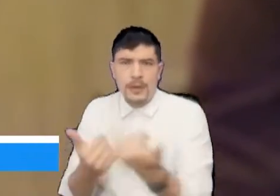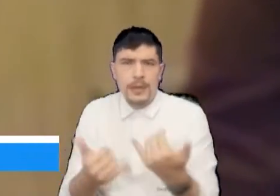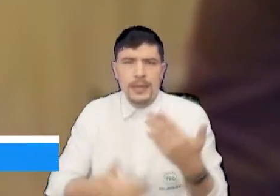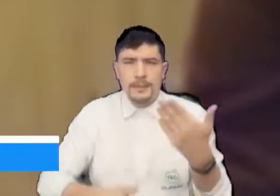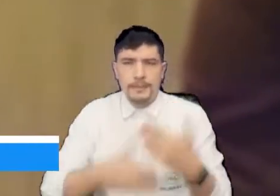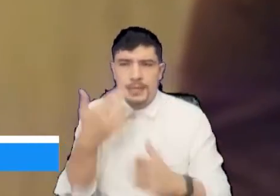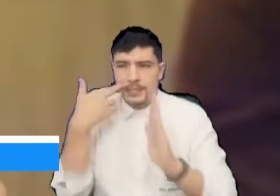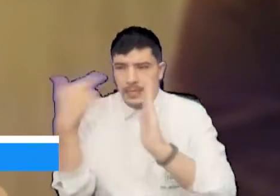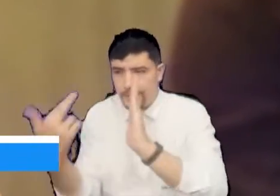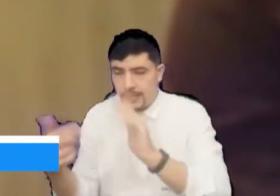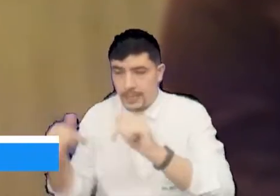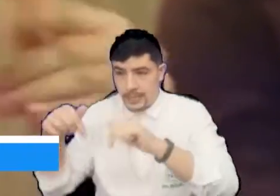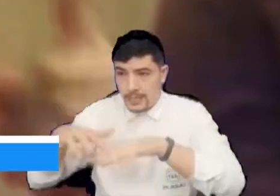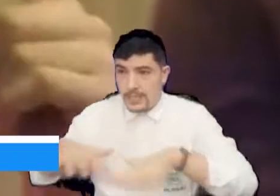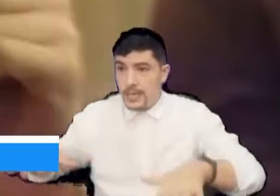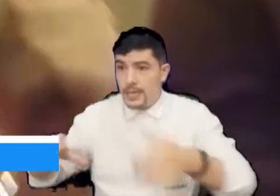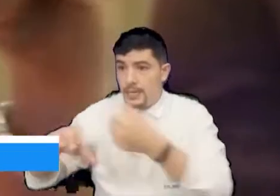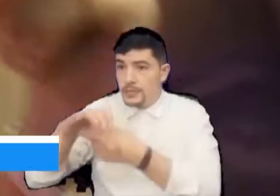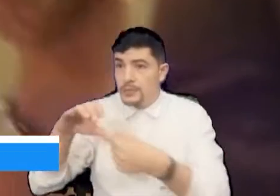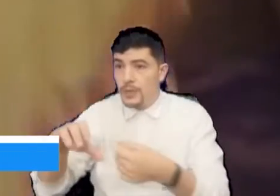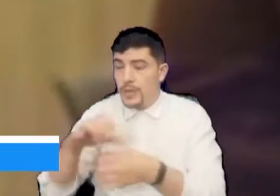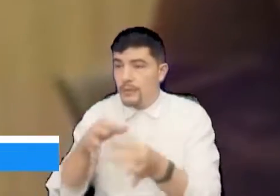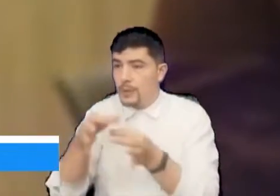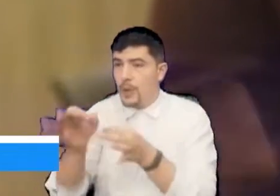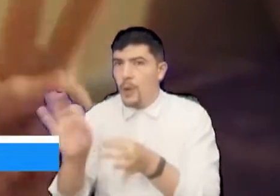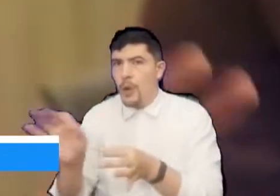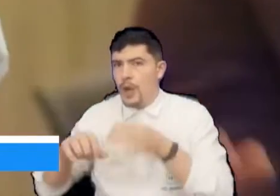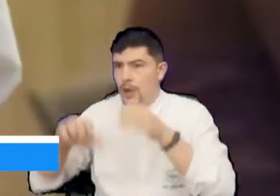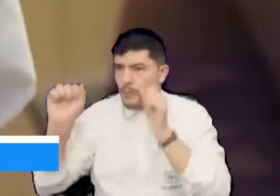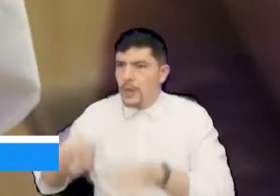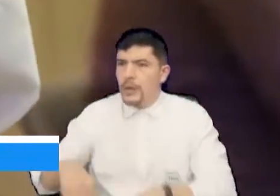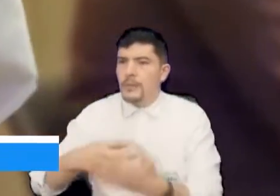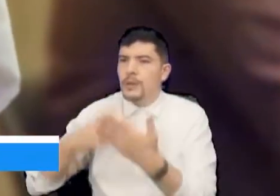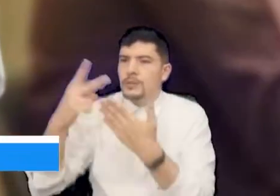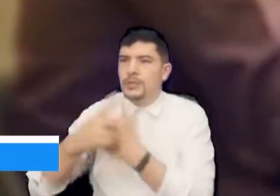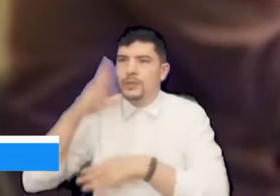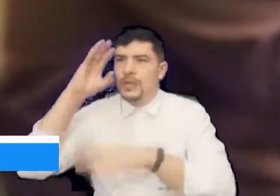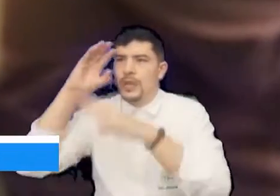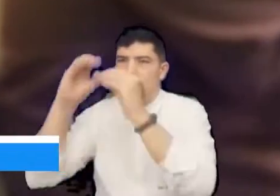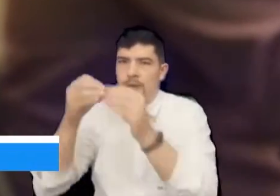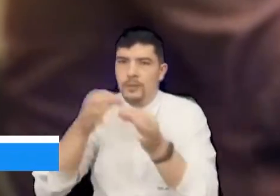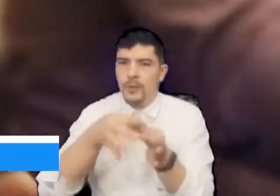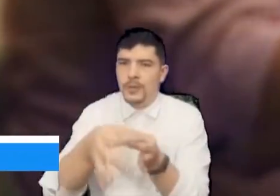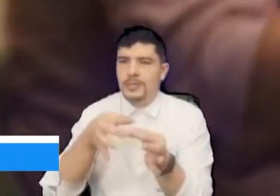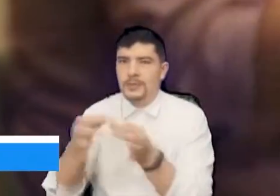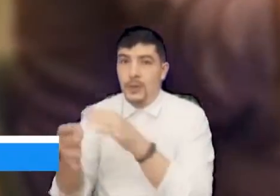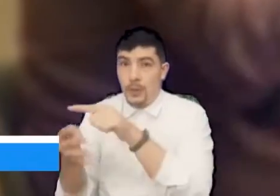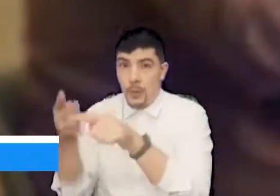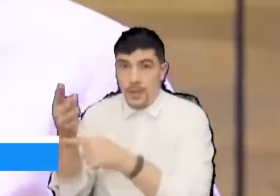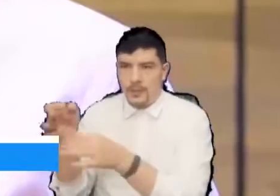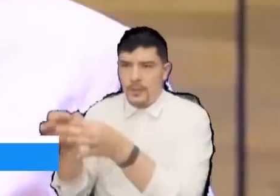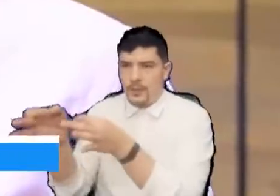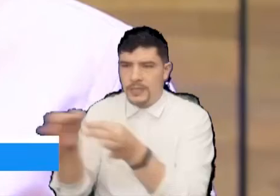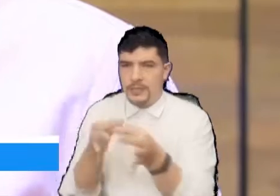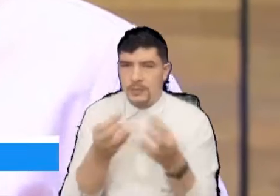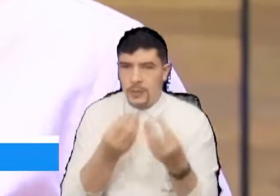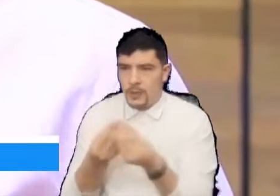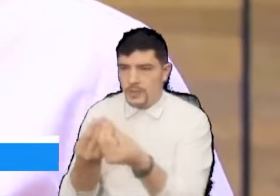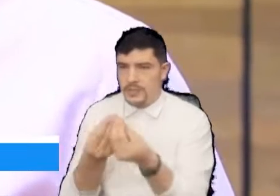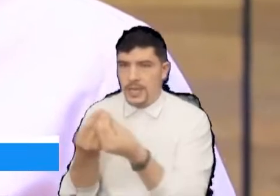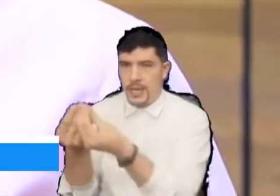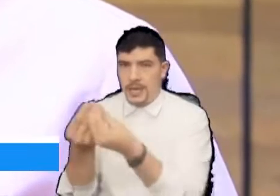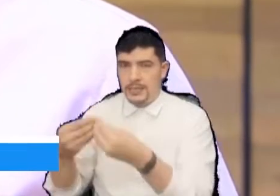área metropolitana o si efectivamente se aprueba este proyecto de acuerdo que los alcaldes del área y los concejales que hacen parte de la Junta Metropolitana